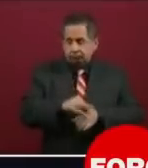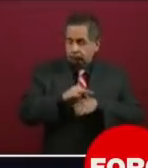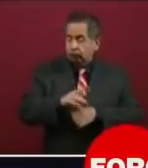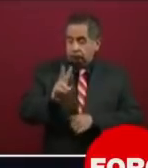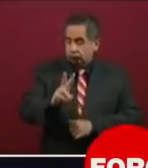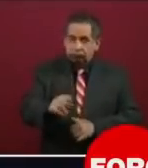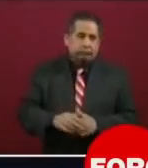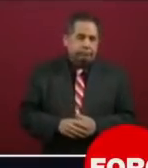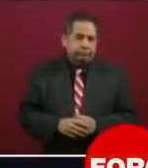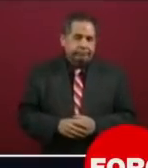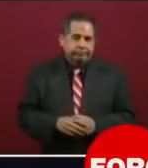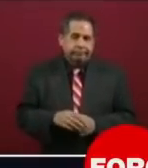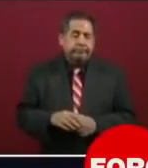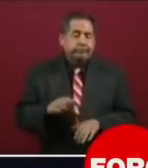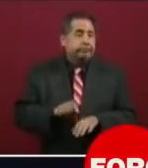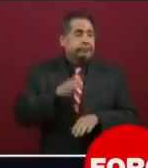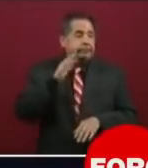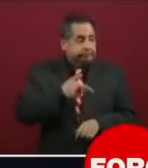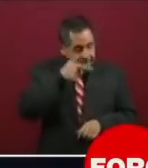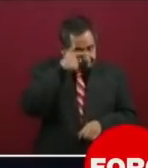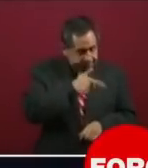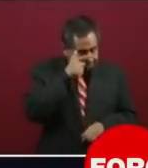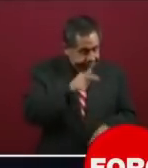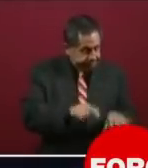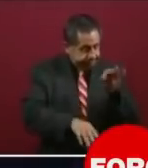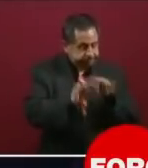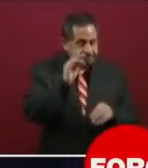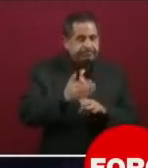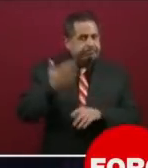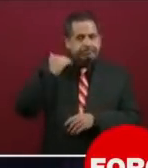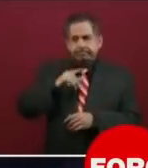más por qué